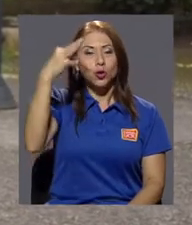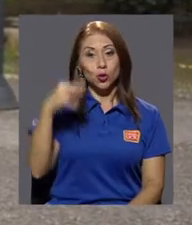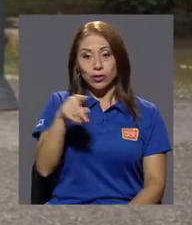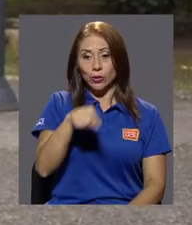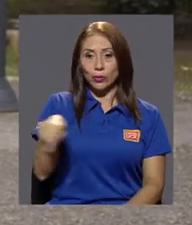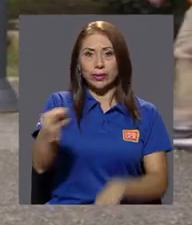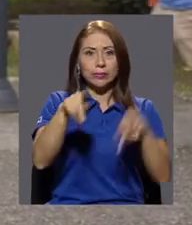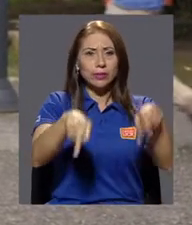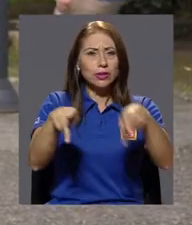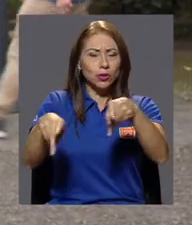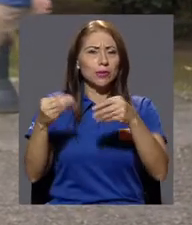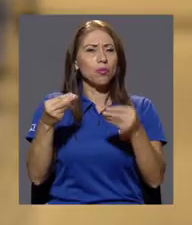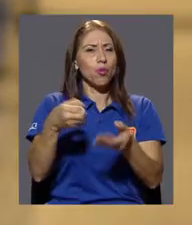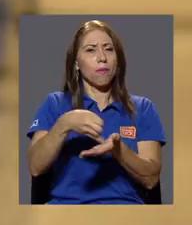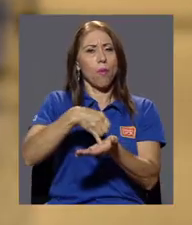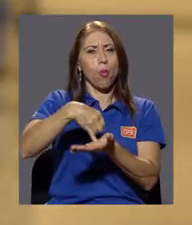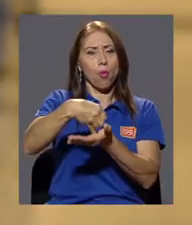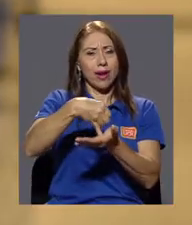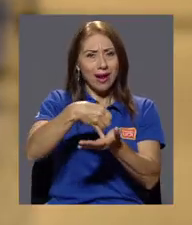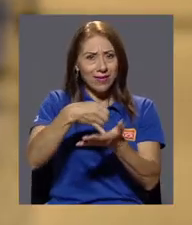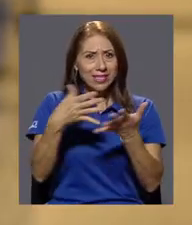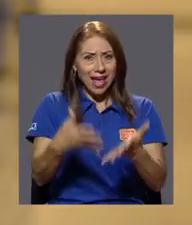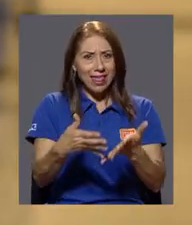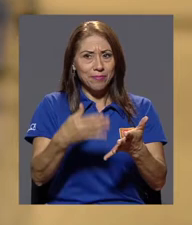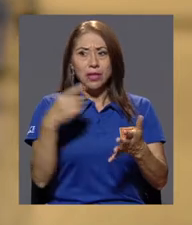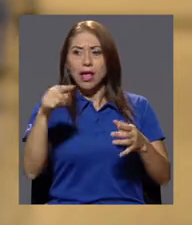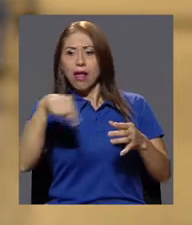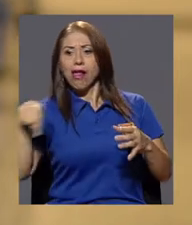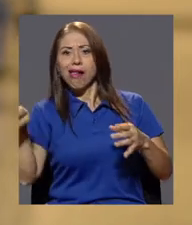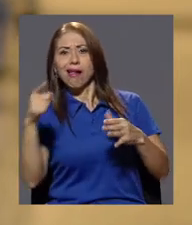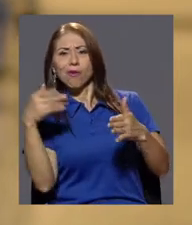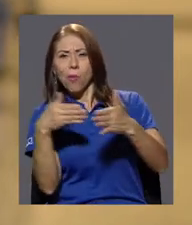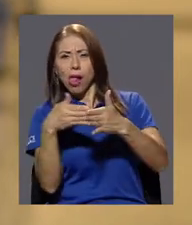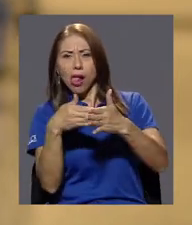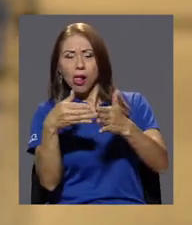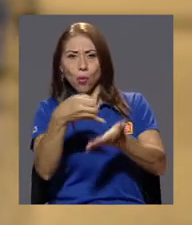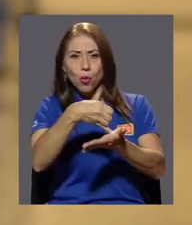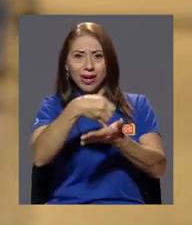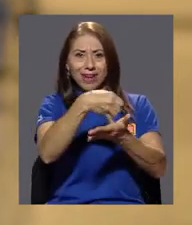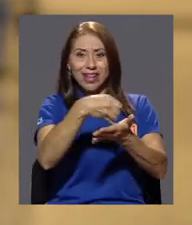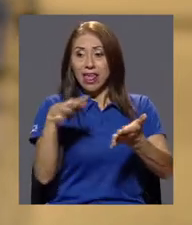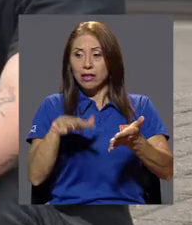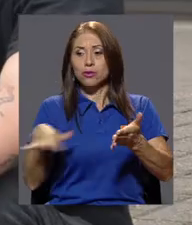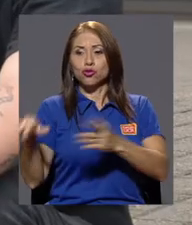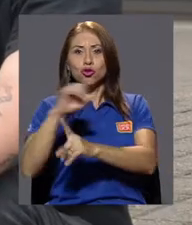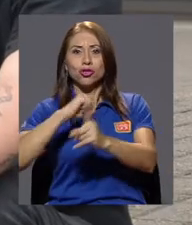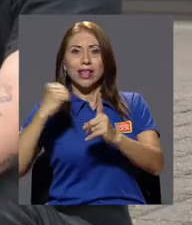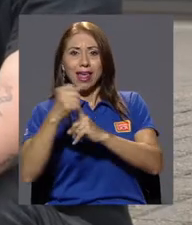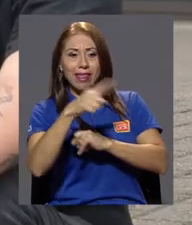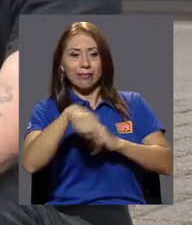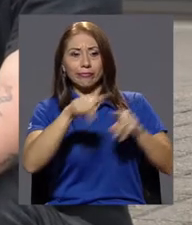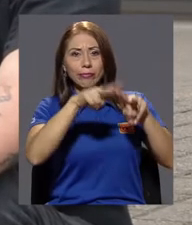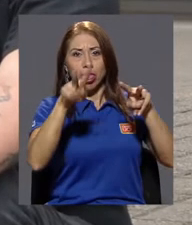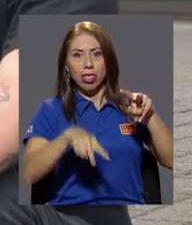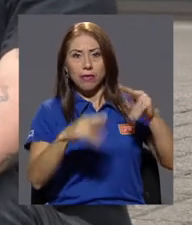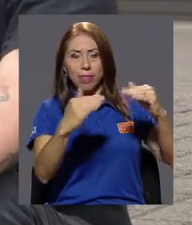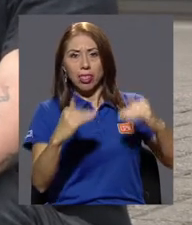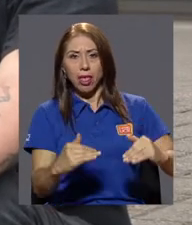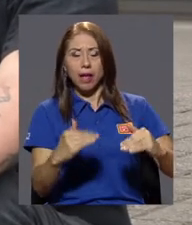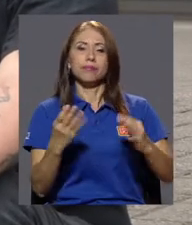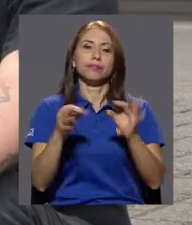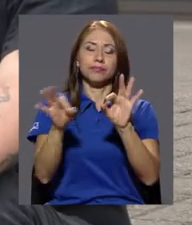que es una población muy vulnerabilizada, más que vulnerable, es vulnerabilizada porque la sociedad es la que la ha puesto en una situación de desventaja.